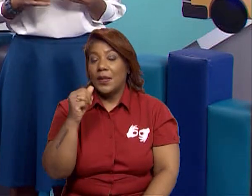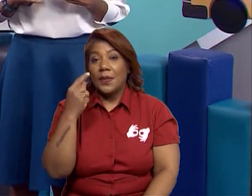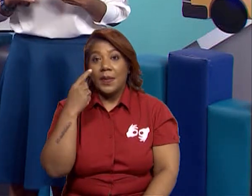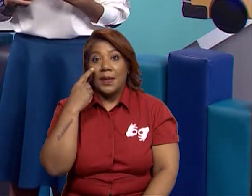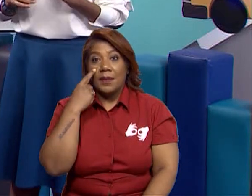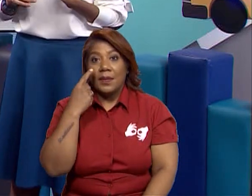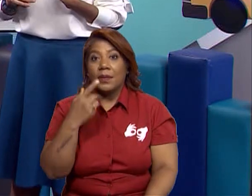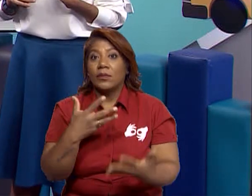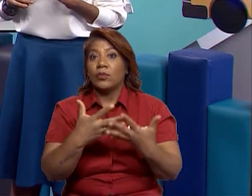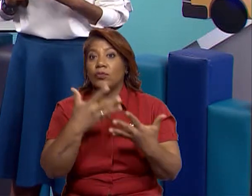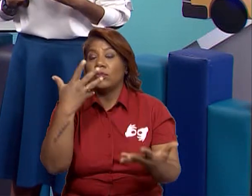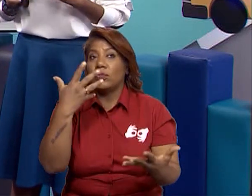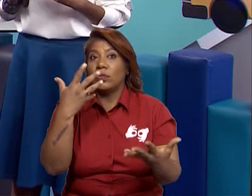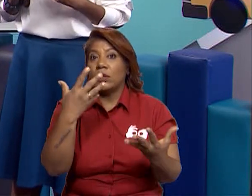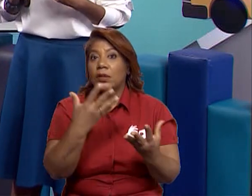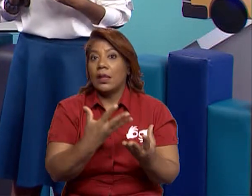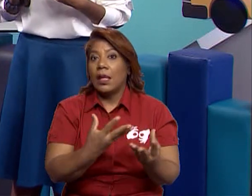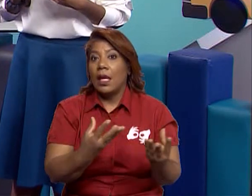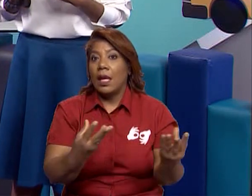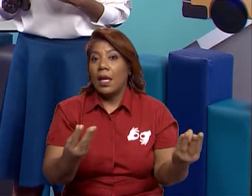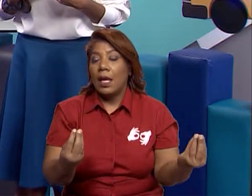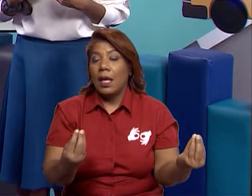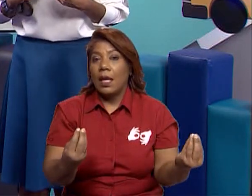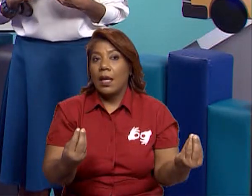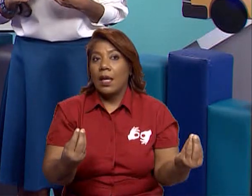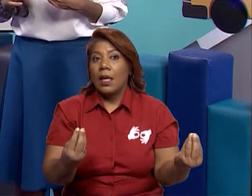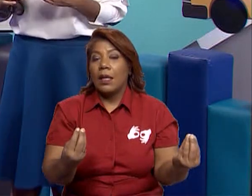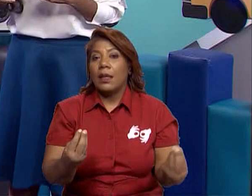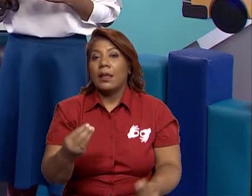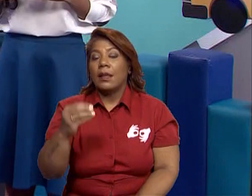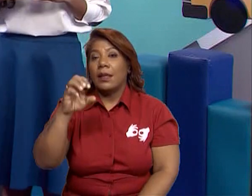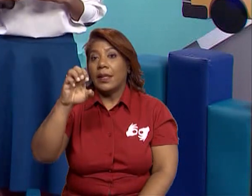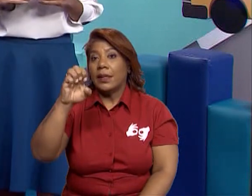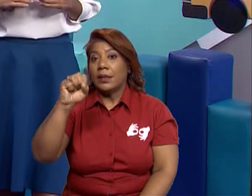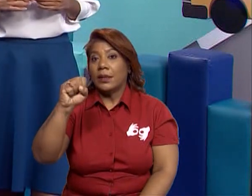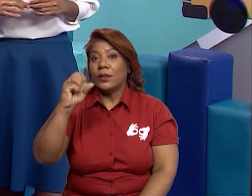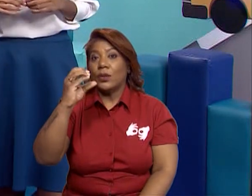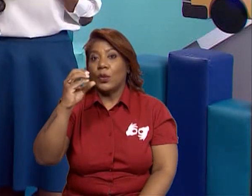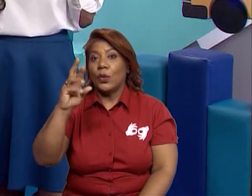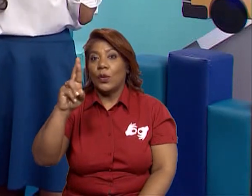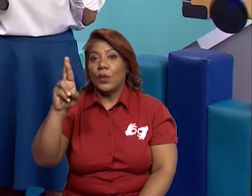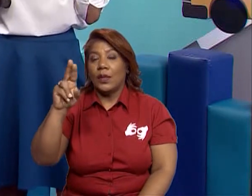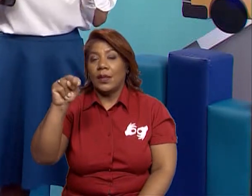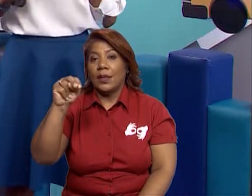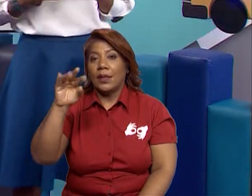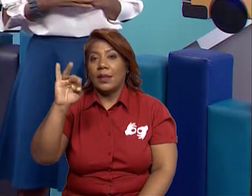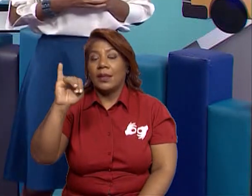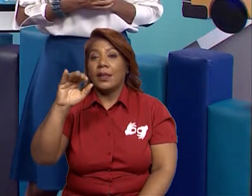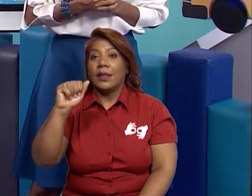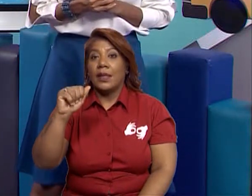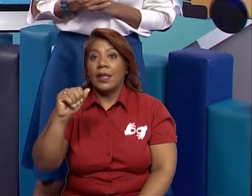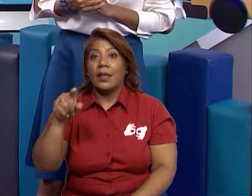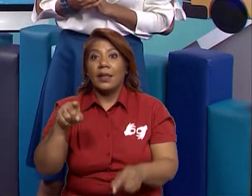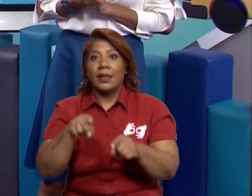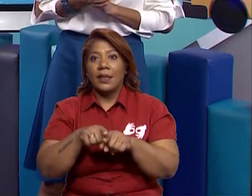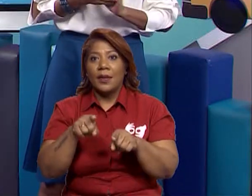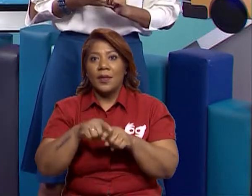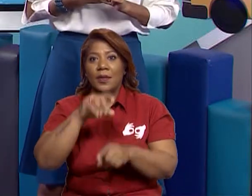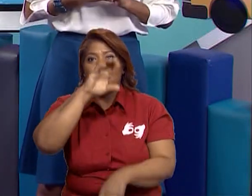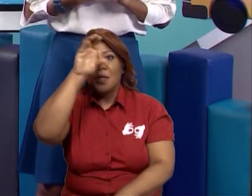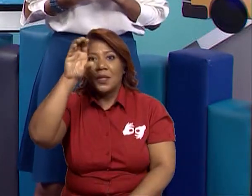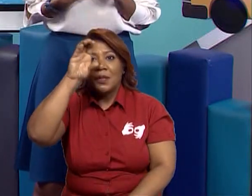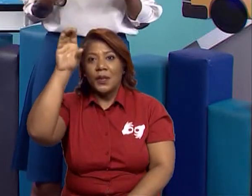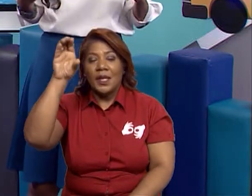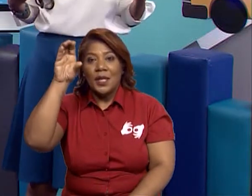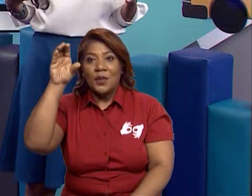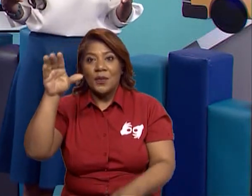y ¿qué más? La escorrentía. Exactamente, y también la precipitación. Entonces ahora, por